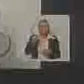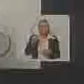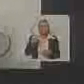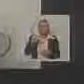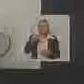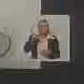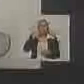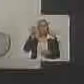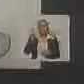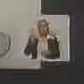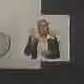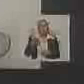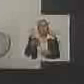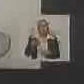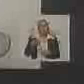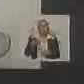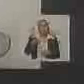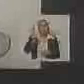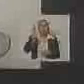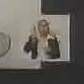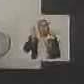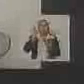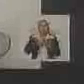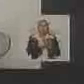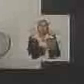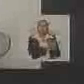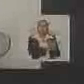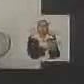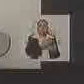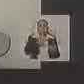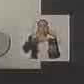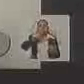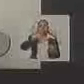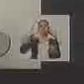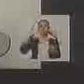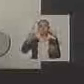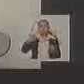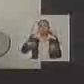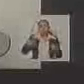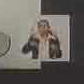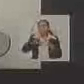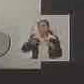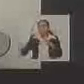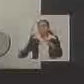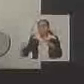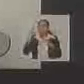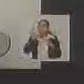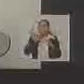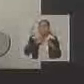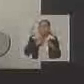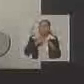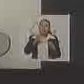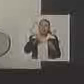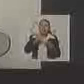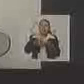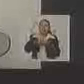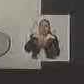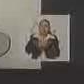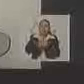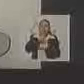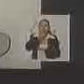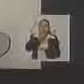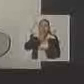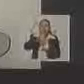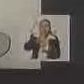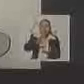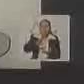permitiremos ningún tipo de discriminación ni al sector LGBT, ni a las mujeres, ni a ningún adulto